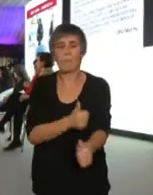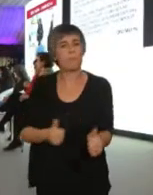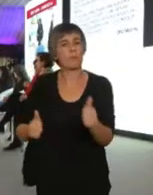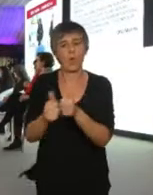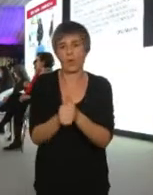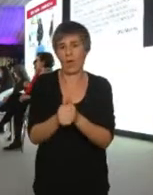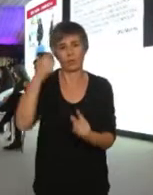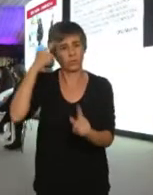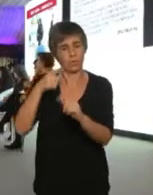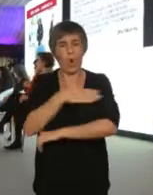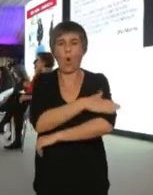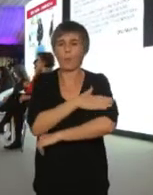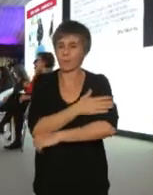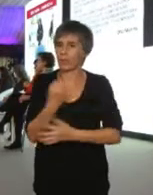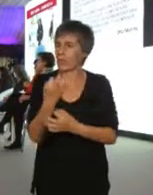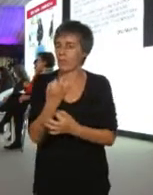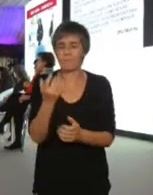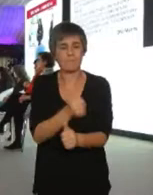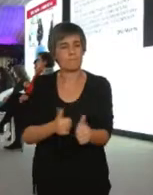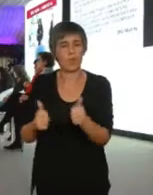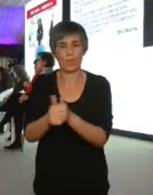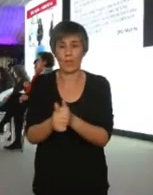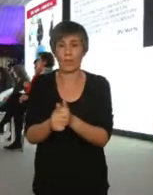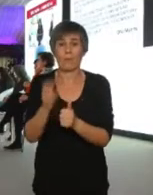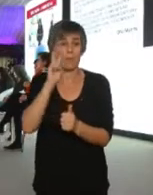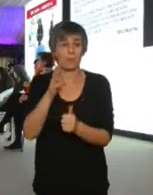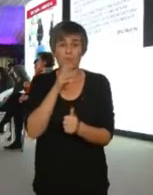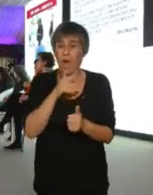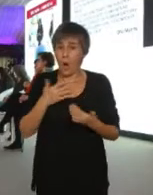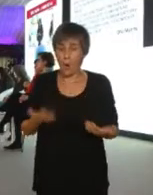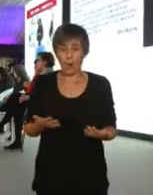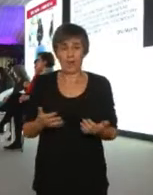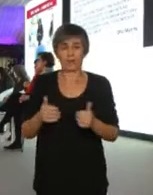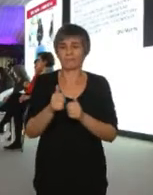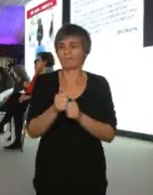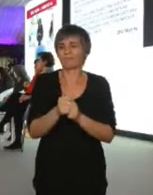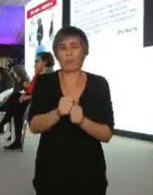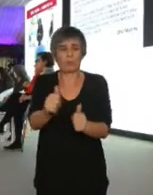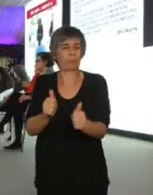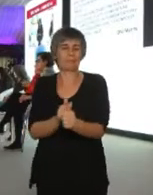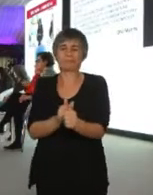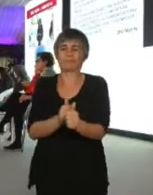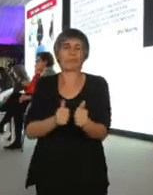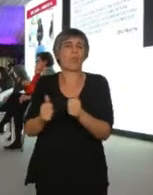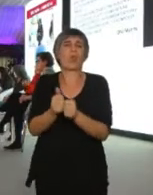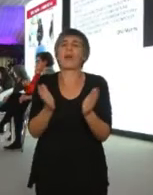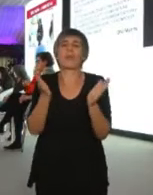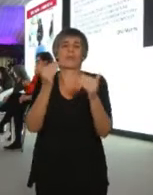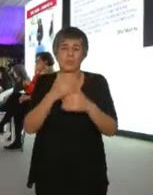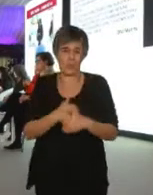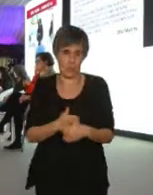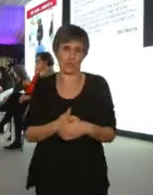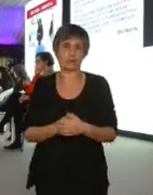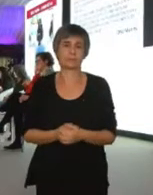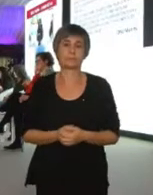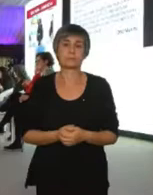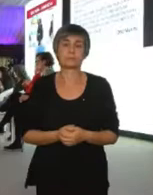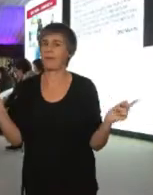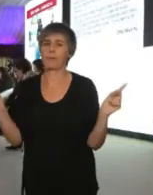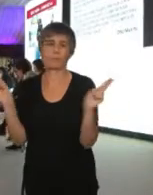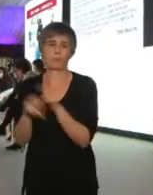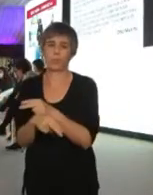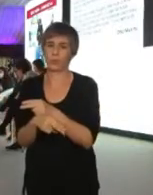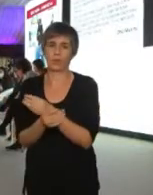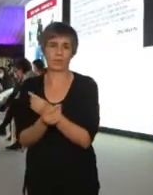este momento está dejando de ser prioridad. Reclamamos también que se aplique el Convenio de Estambul y las recomendaciones de CEDAW.